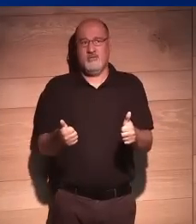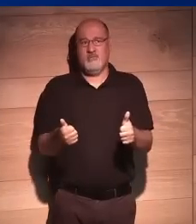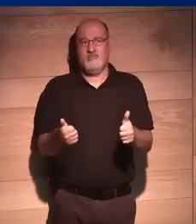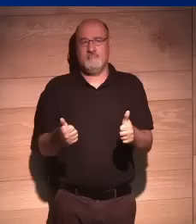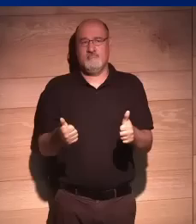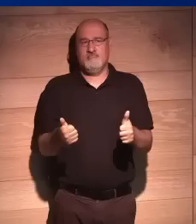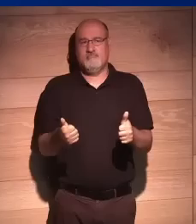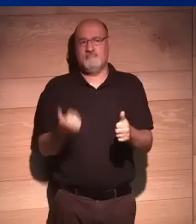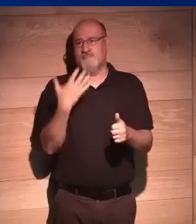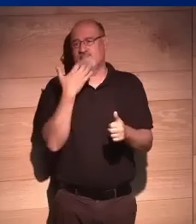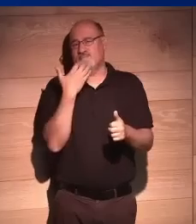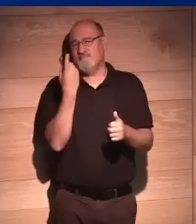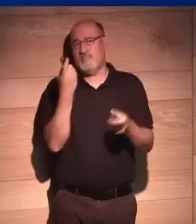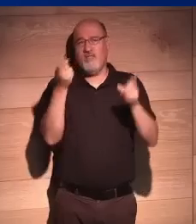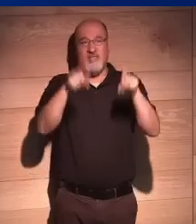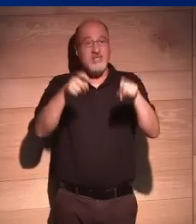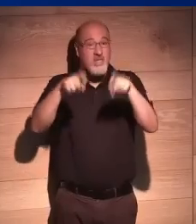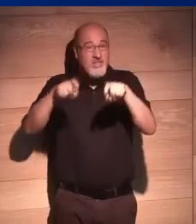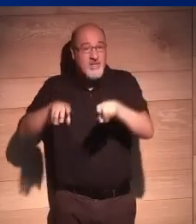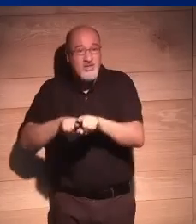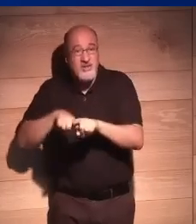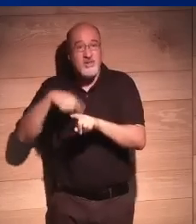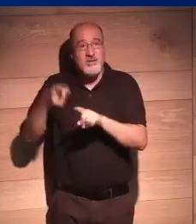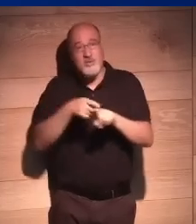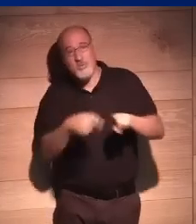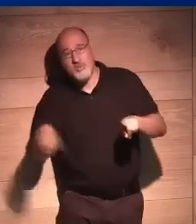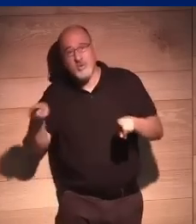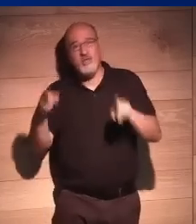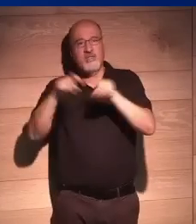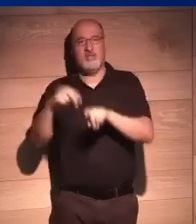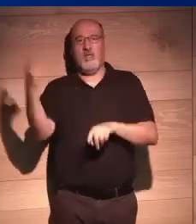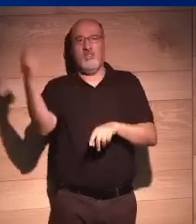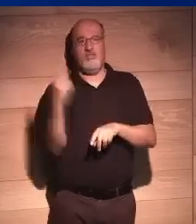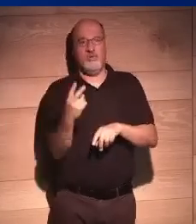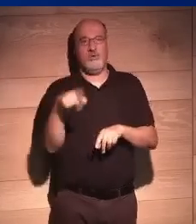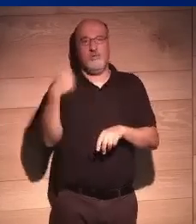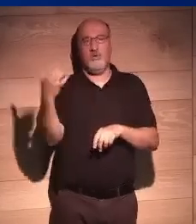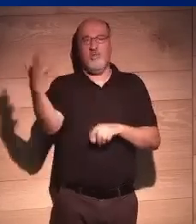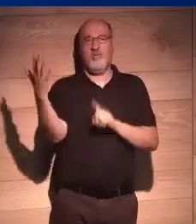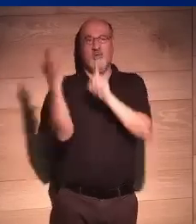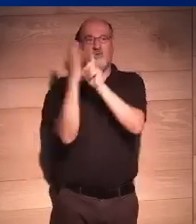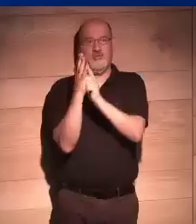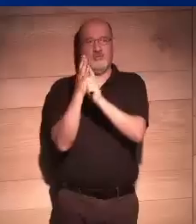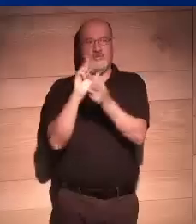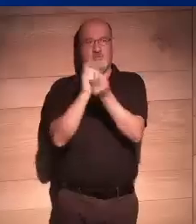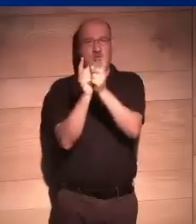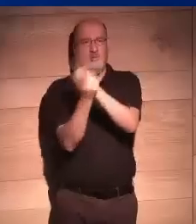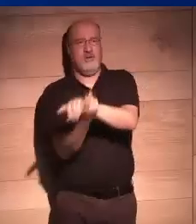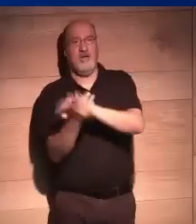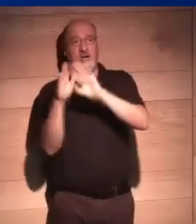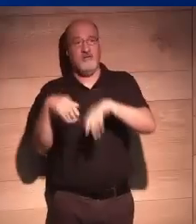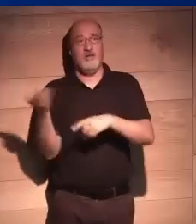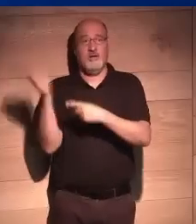tanto. De 1 de citas, acabó siendo de citas a 2, luego eran 5 contra 1, no sé qué, dices, bueno, y al final va a